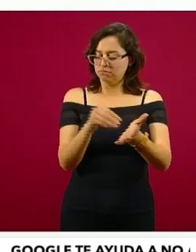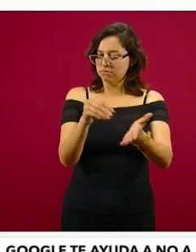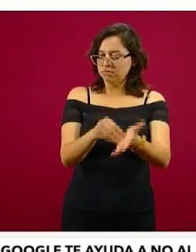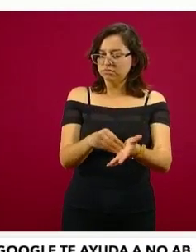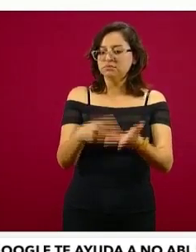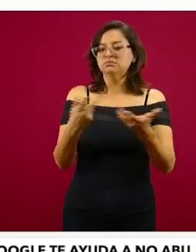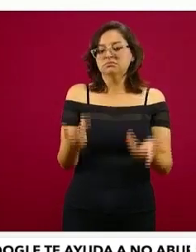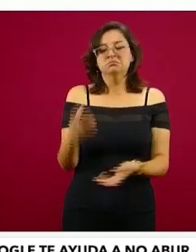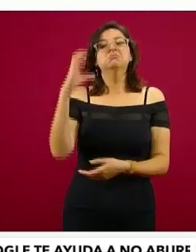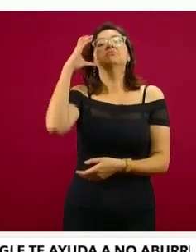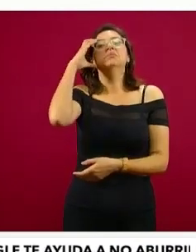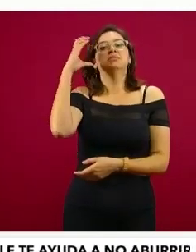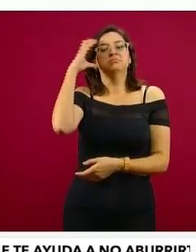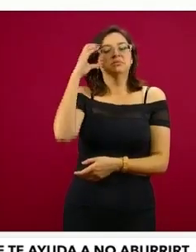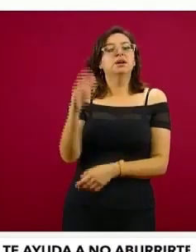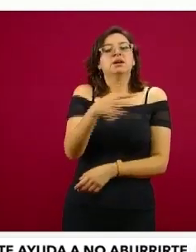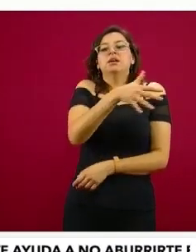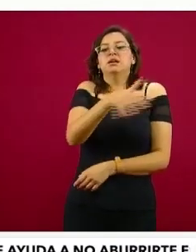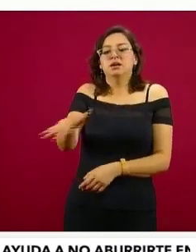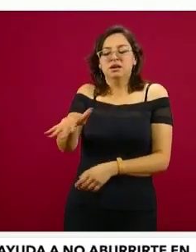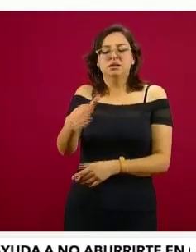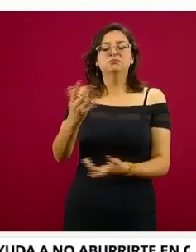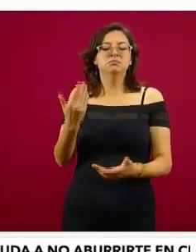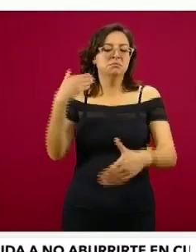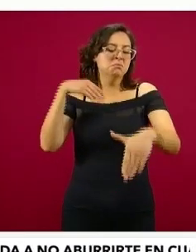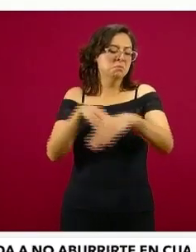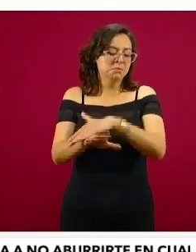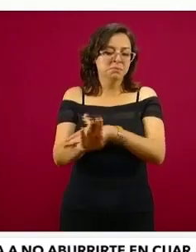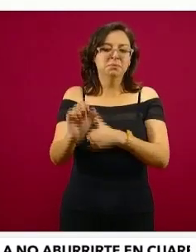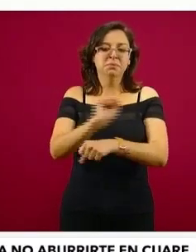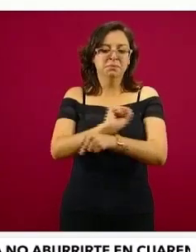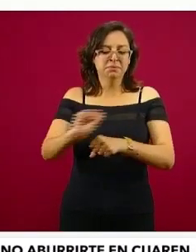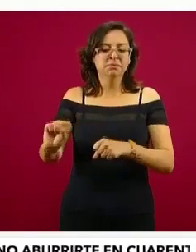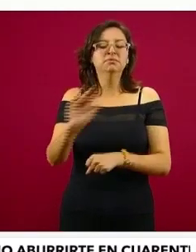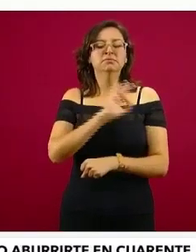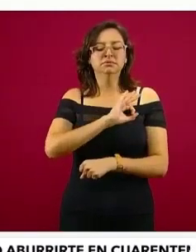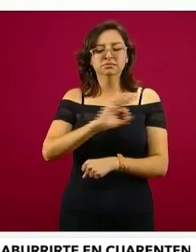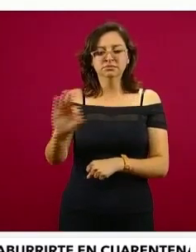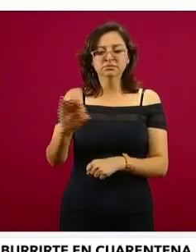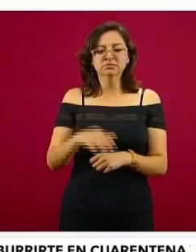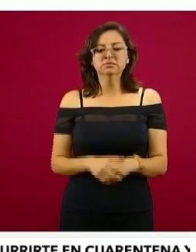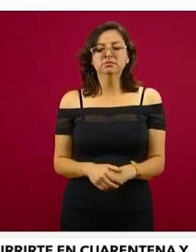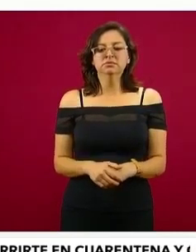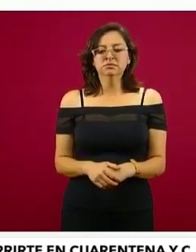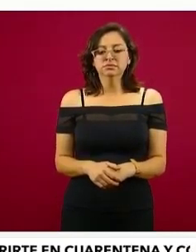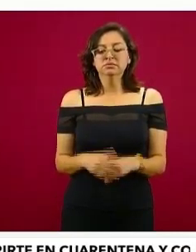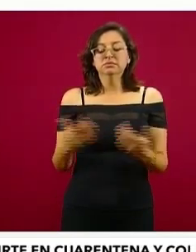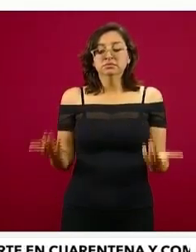y entonces pueden ser atendidos en una cama de hospitalización general. Y de este mismo grupo,